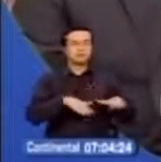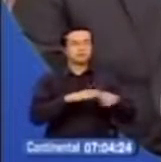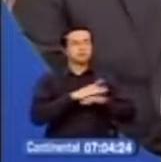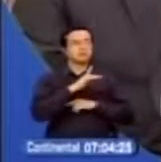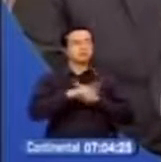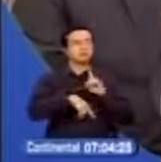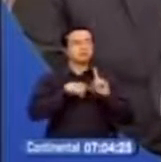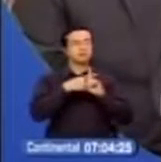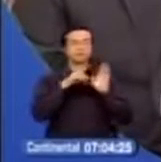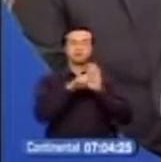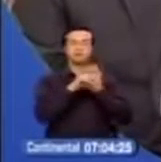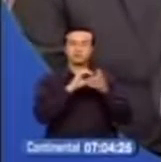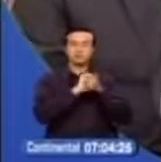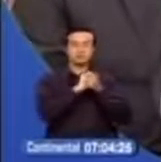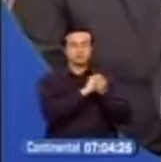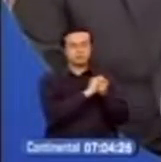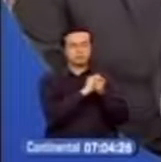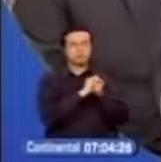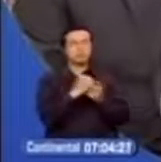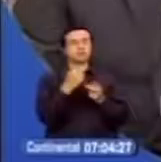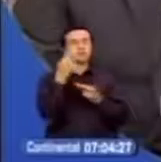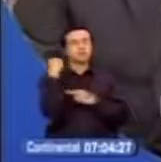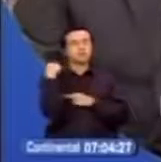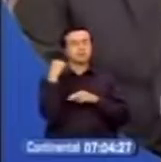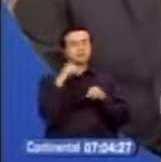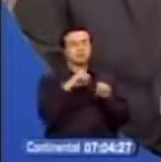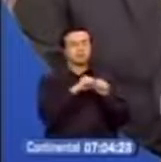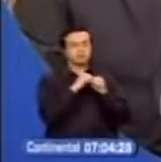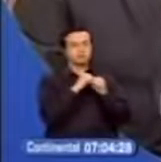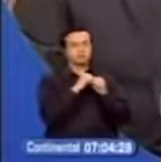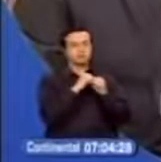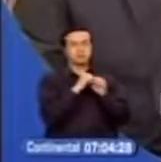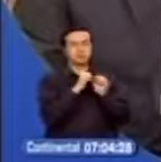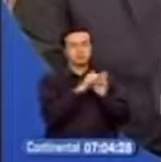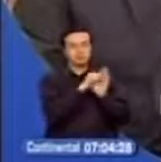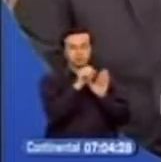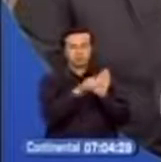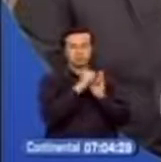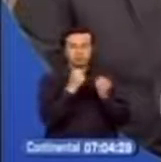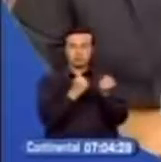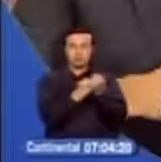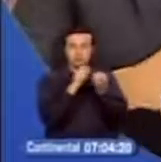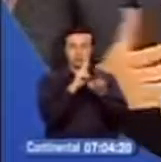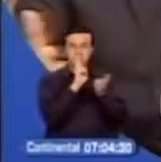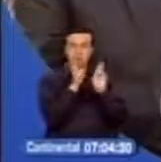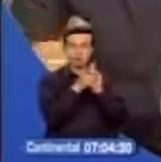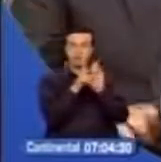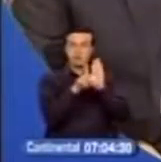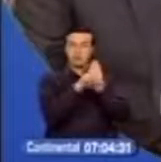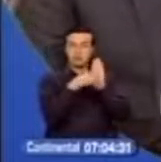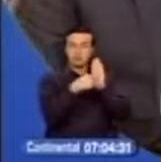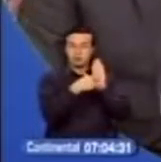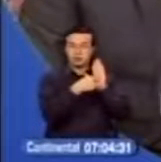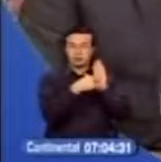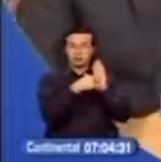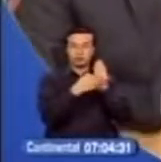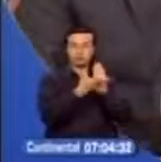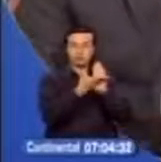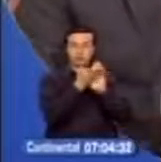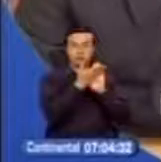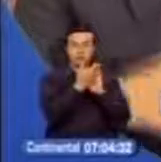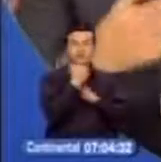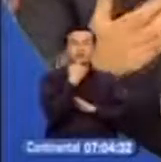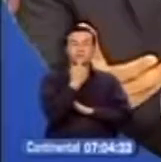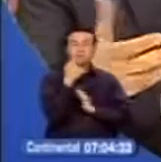suma la llamada Ley de Solidaridad y Corresponsabilidad Ciudadana por los afectados del terremoto, una norma que, entre otras cosas,